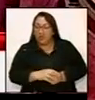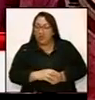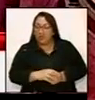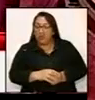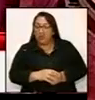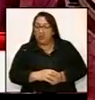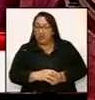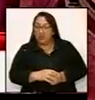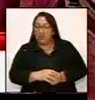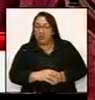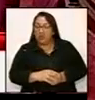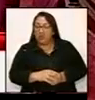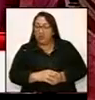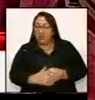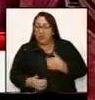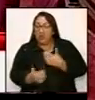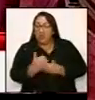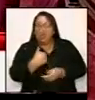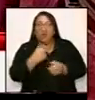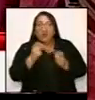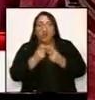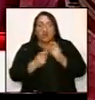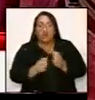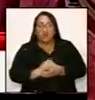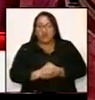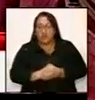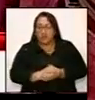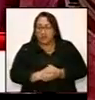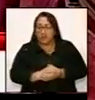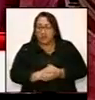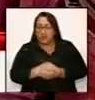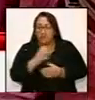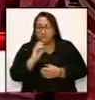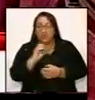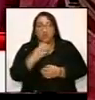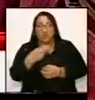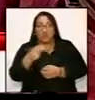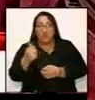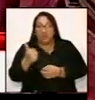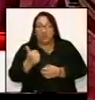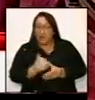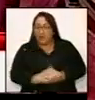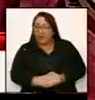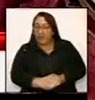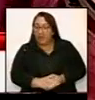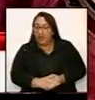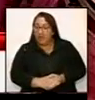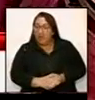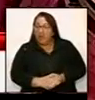y Rael Lazo. Ingresa como recitario el congresista Edgar Ochoa, de Nuevo Perú.